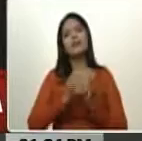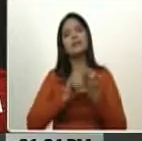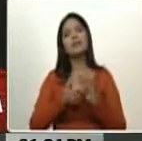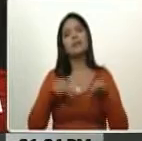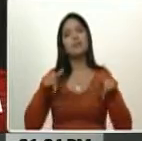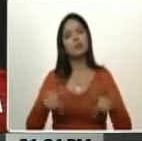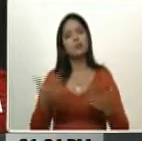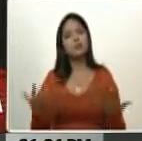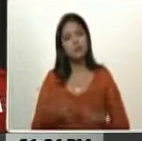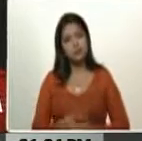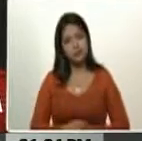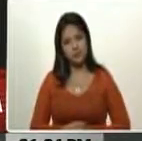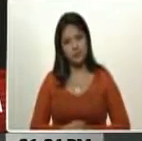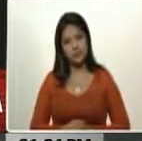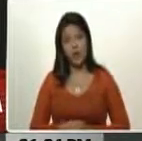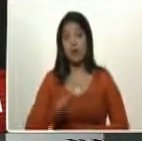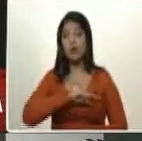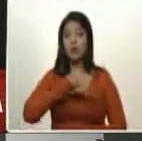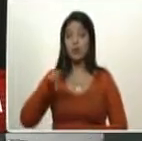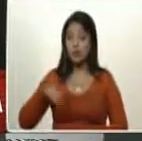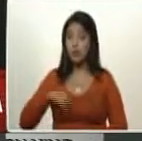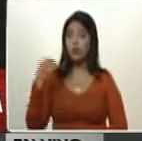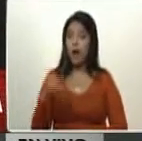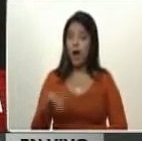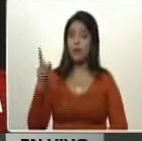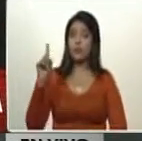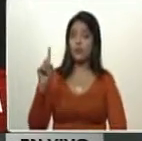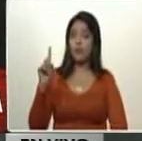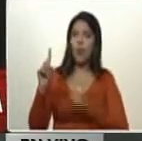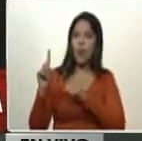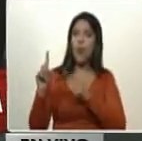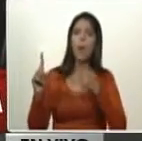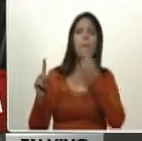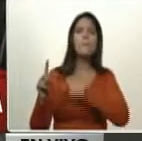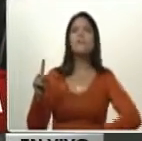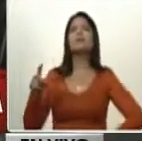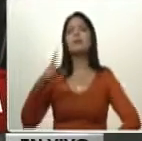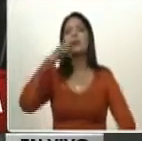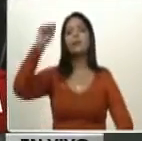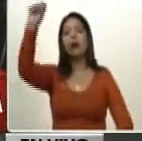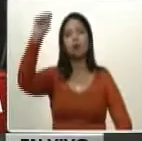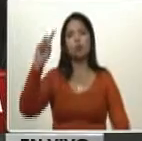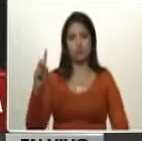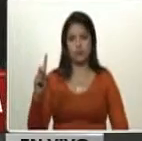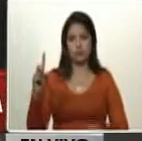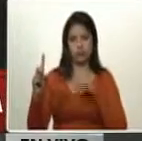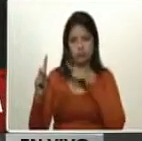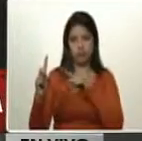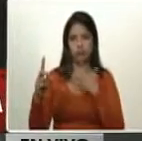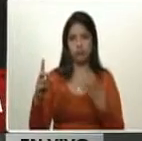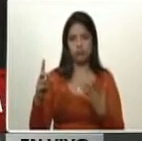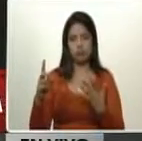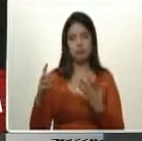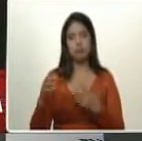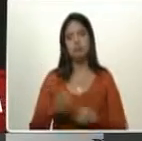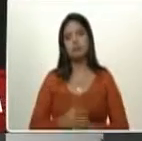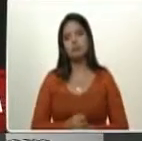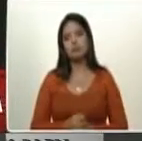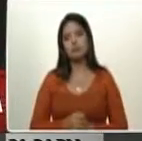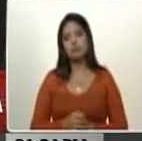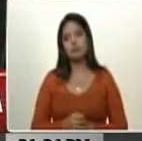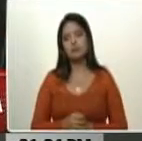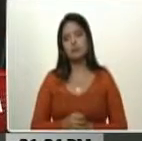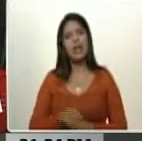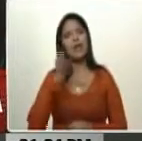hoy que nosotros tengamos un presidente, presidente Maduro, llevando a Negro